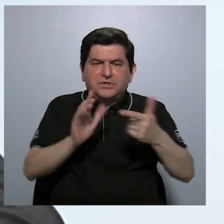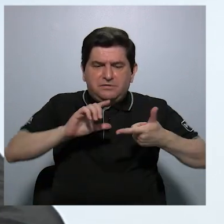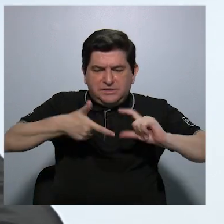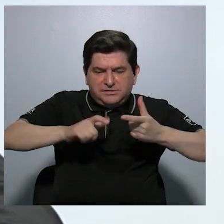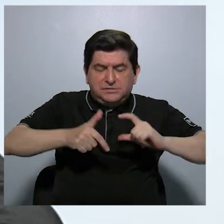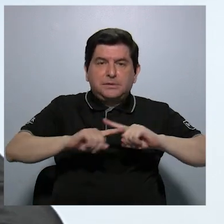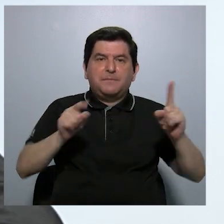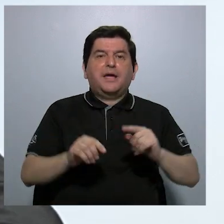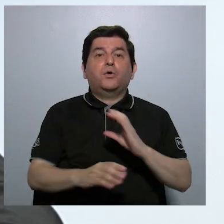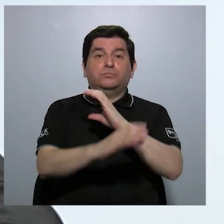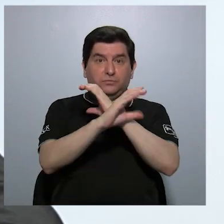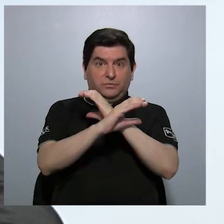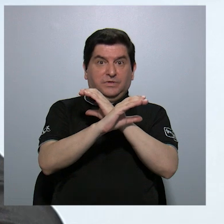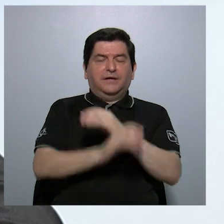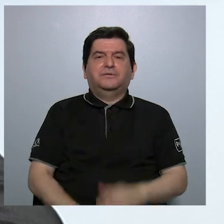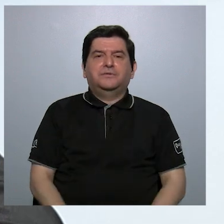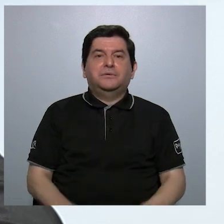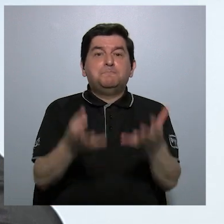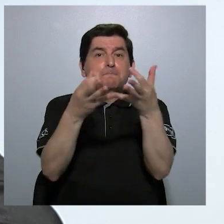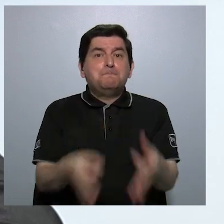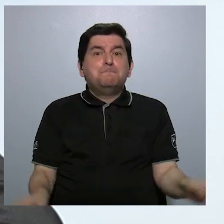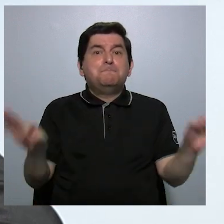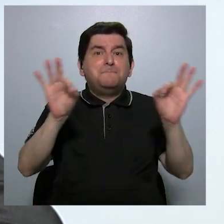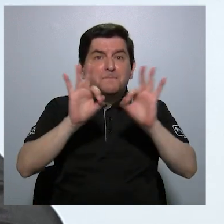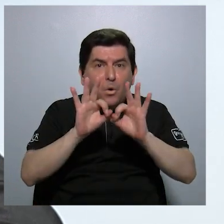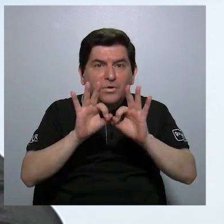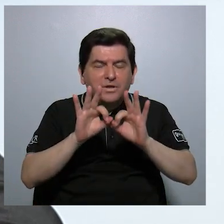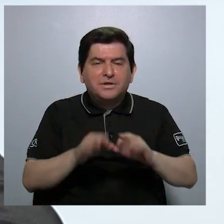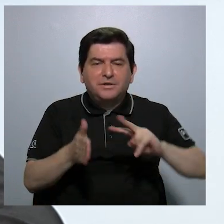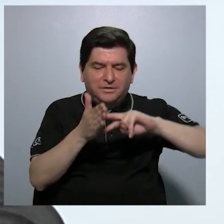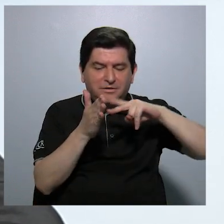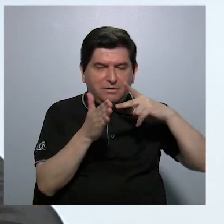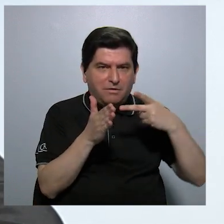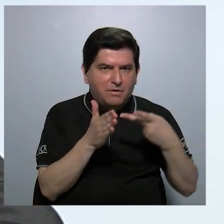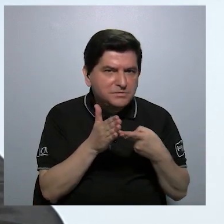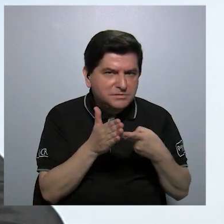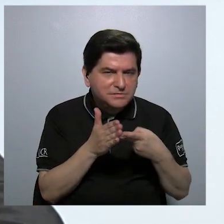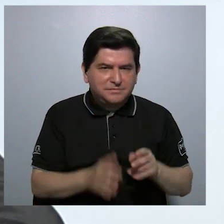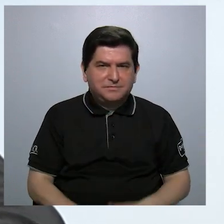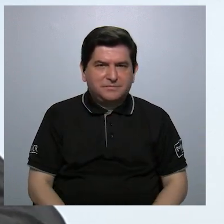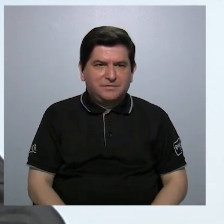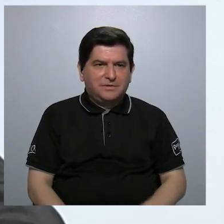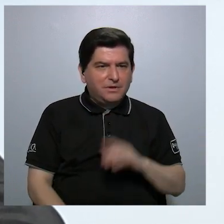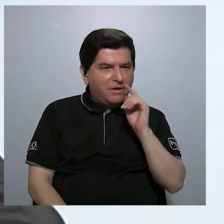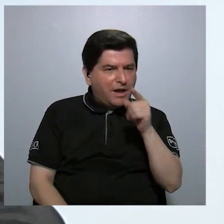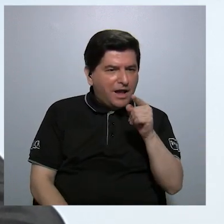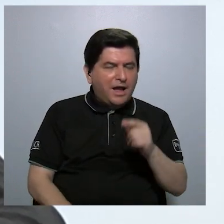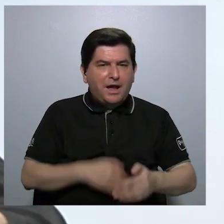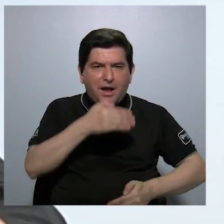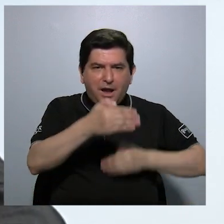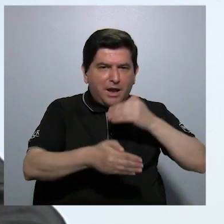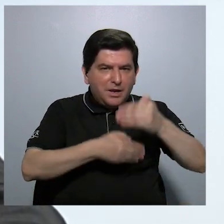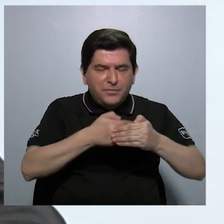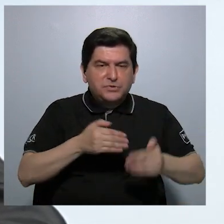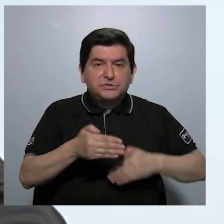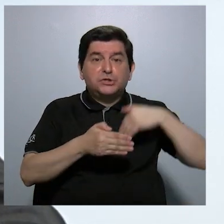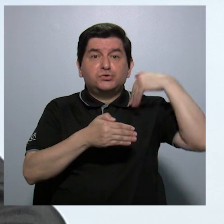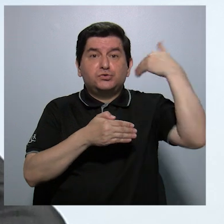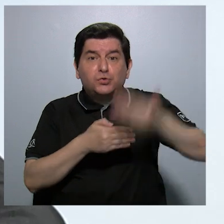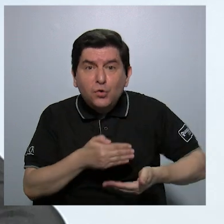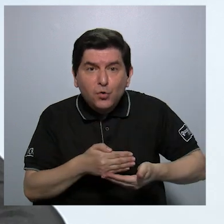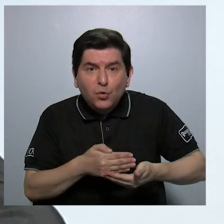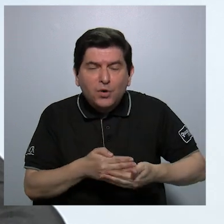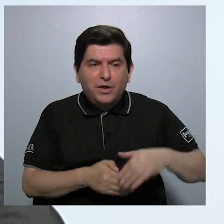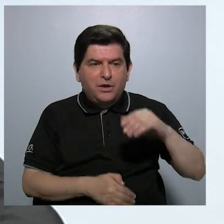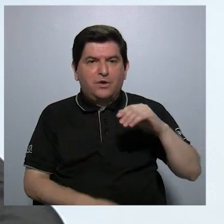sí es de cuidado. Es muy importante ese concepto de cómo es que se va a disponer de las